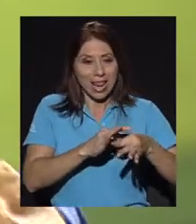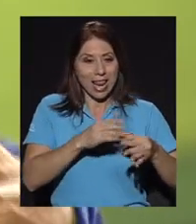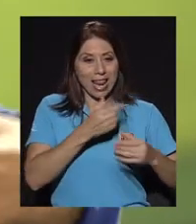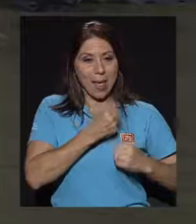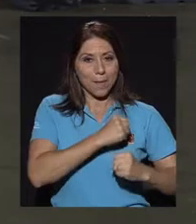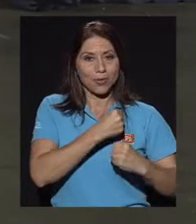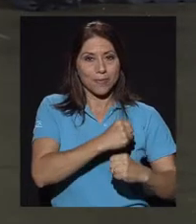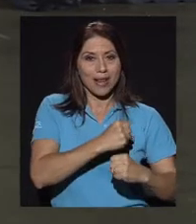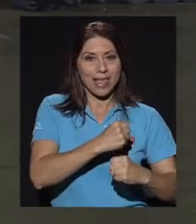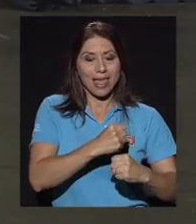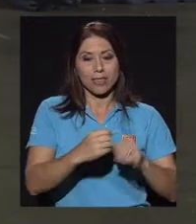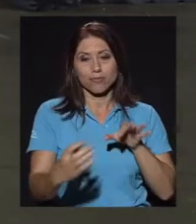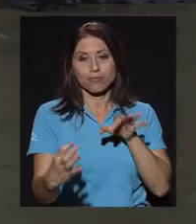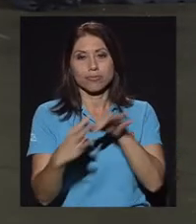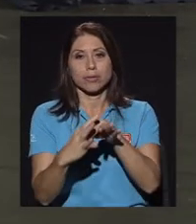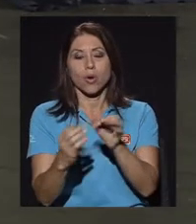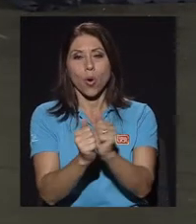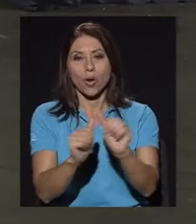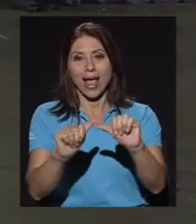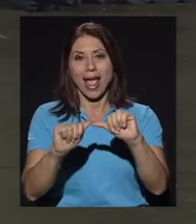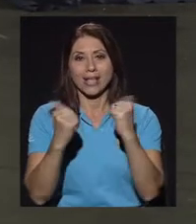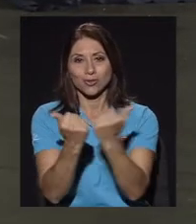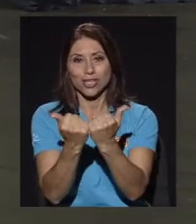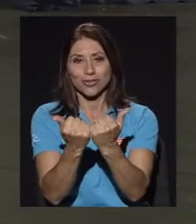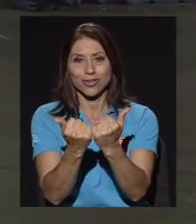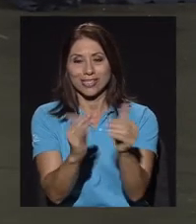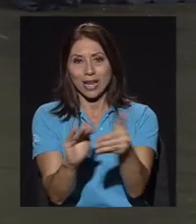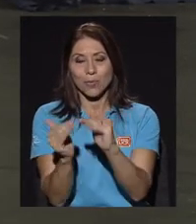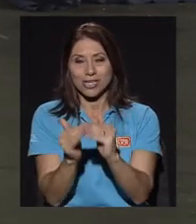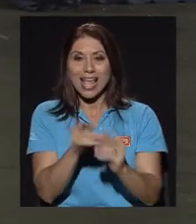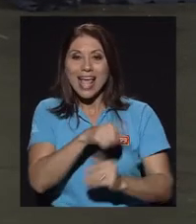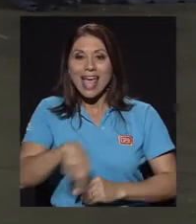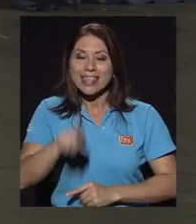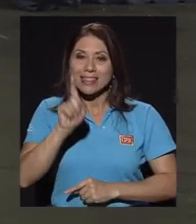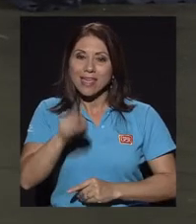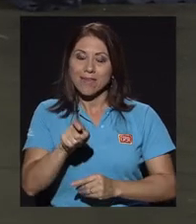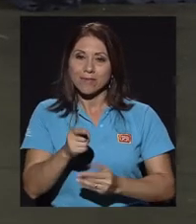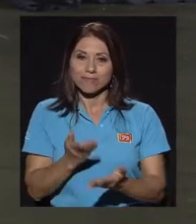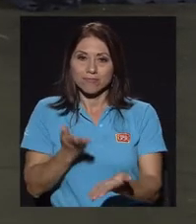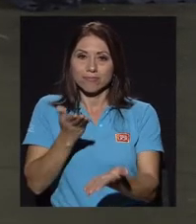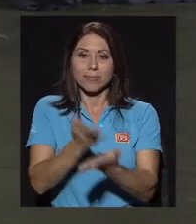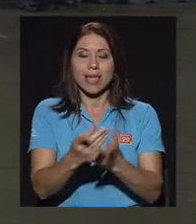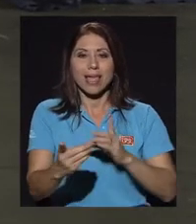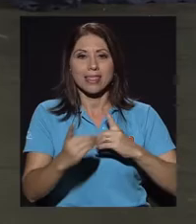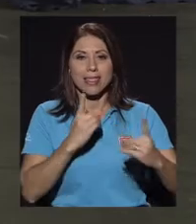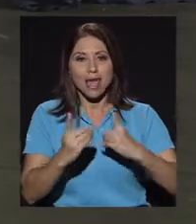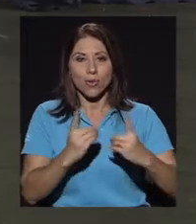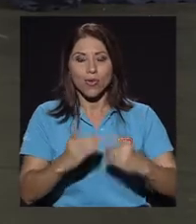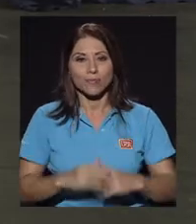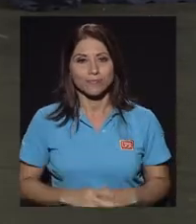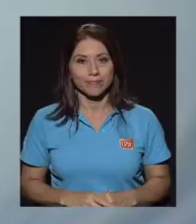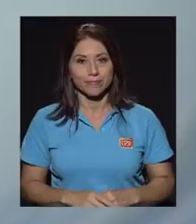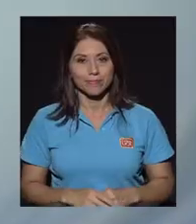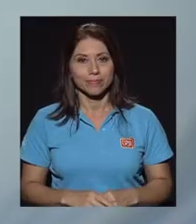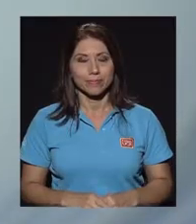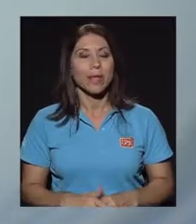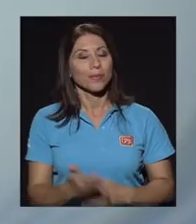local y las asociaciones de las comunidades. Va a mandar el diálogo. Muchas